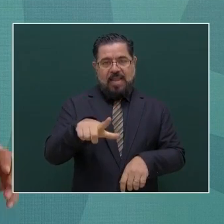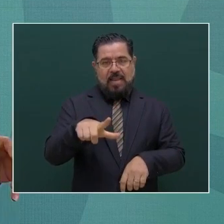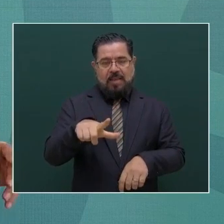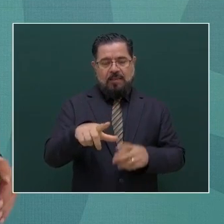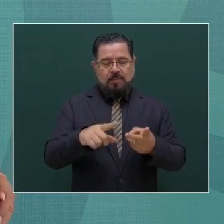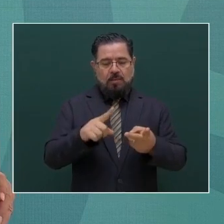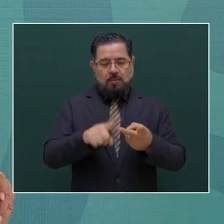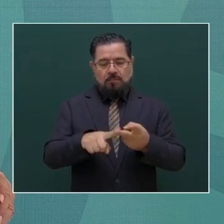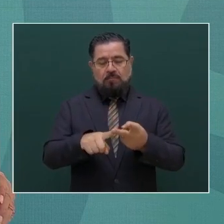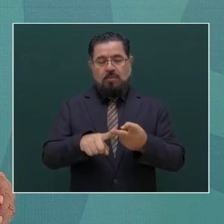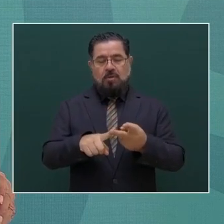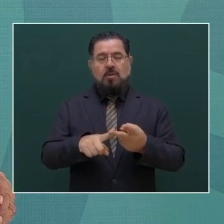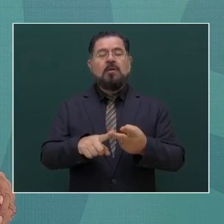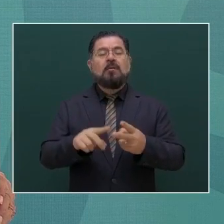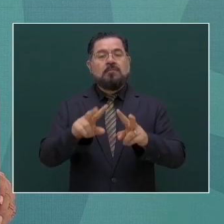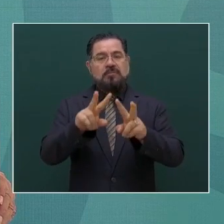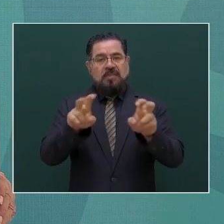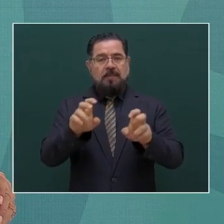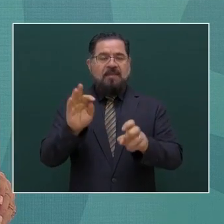lo fiscal,